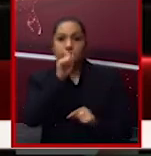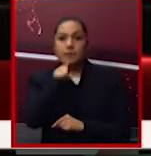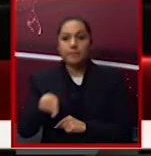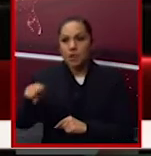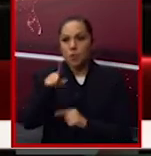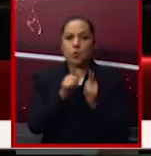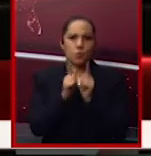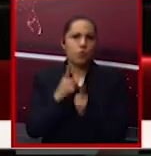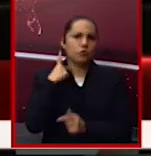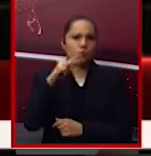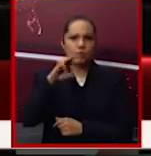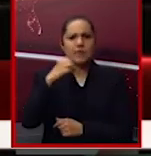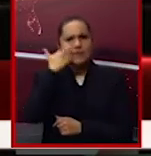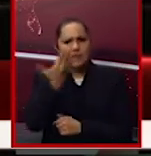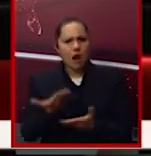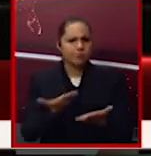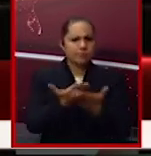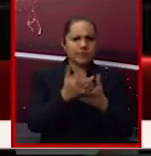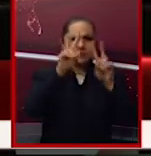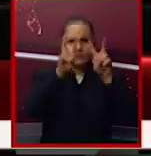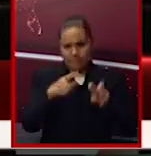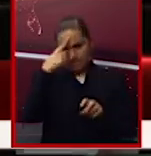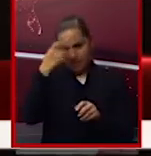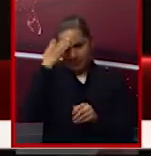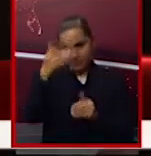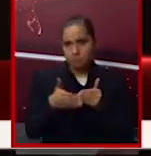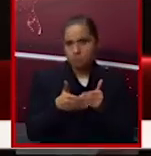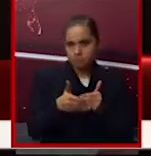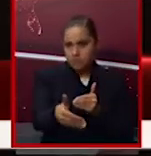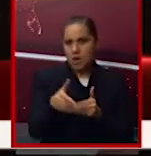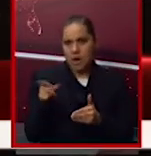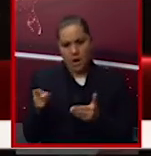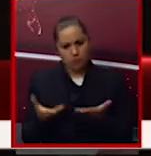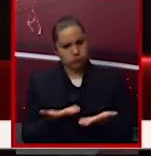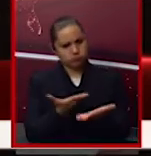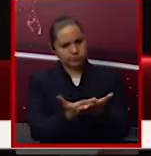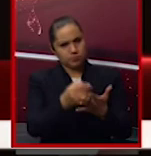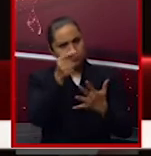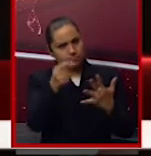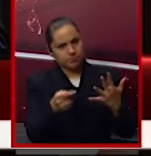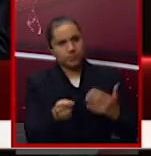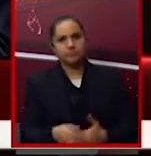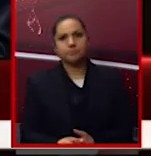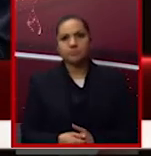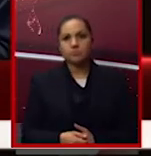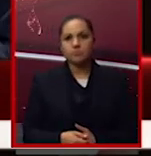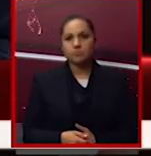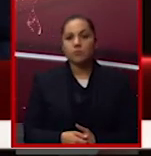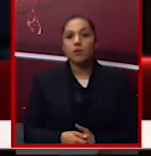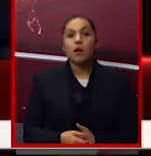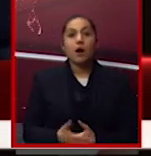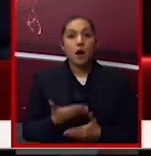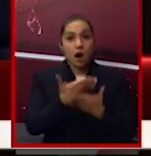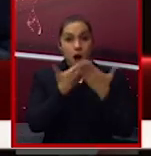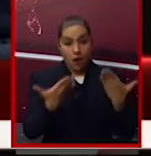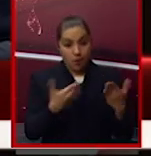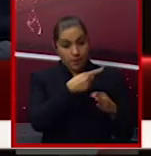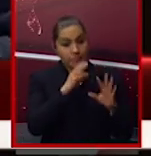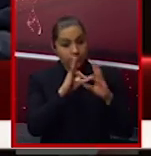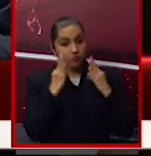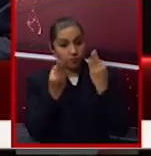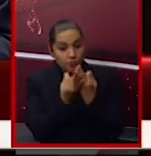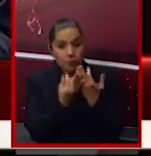en el periodo ordinario que inicia. En definitiva, no aceptaremos bajo ninguna modalidad